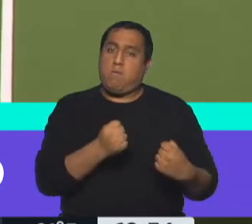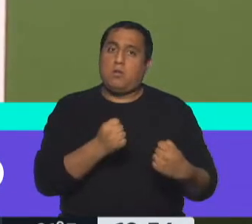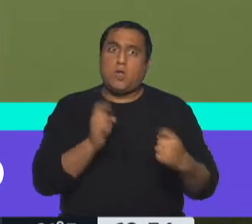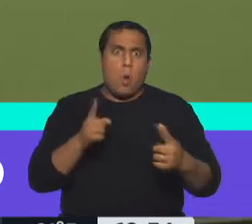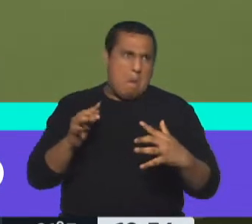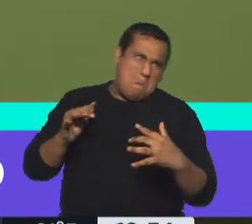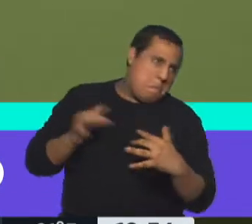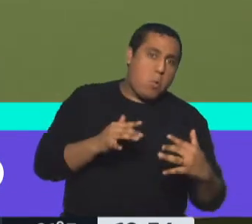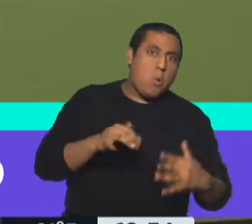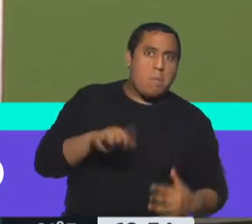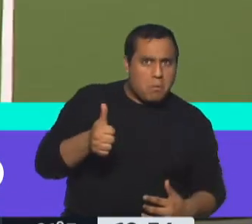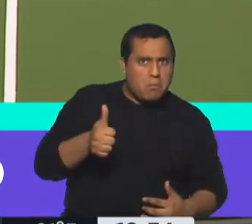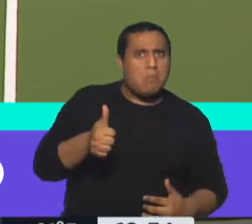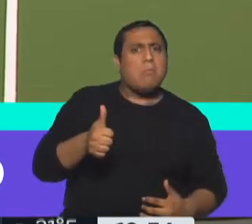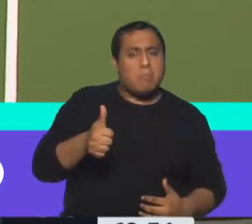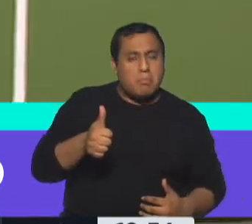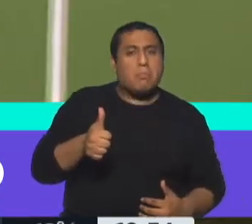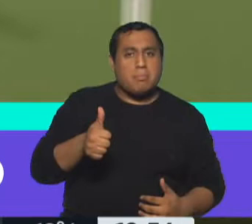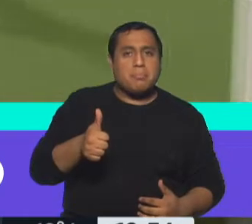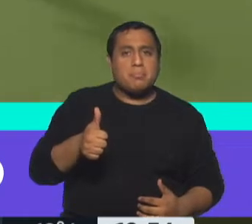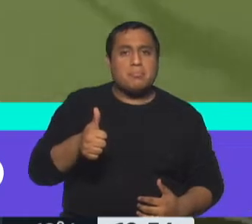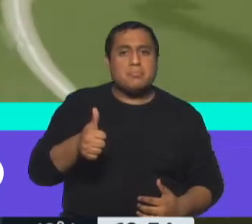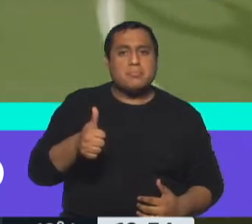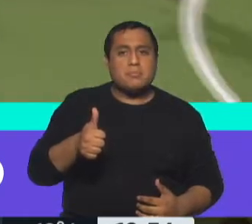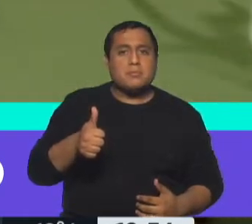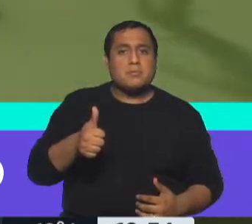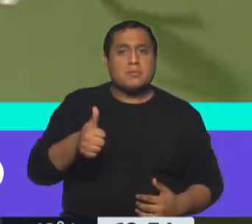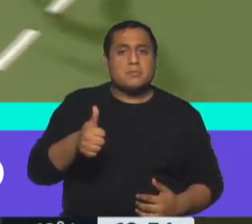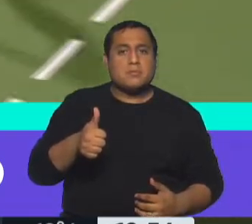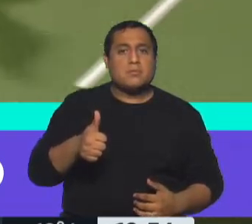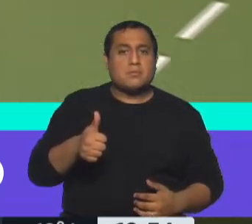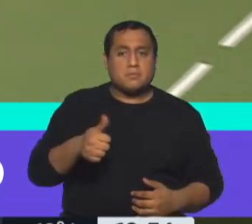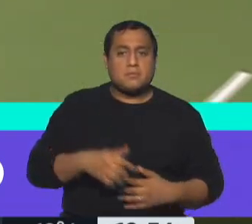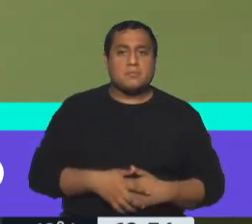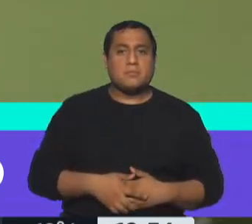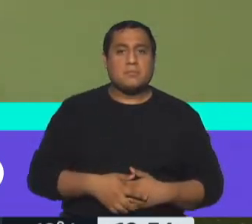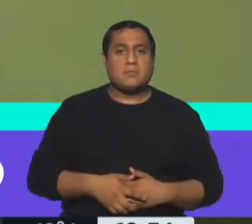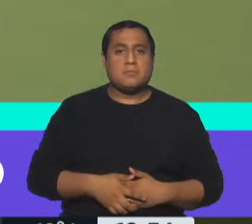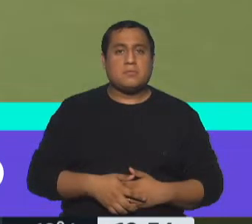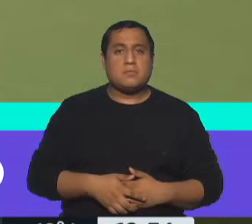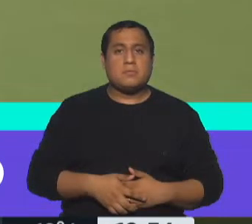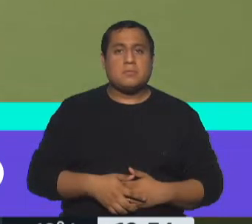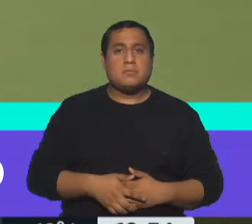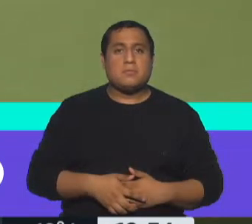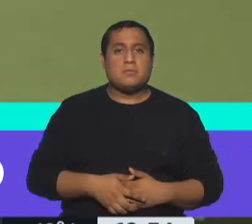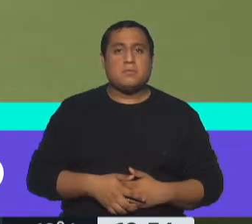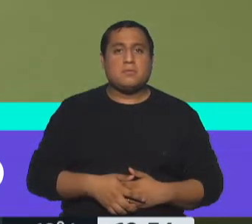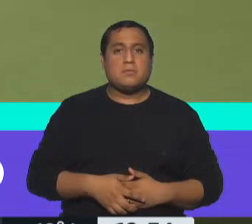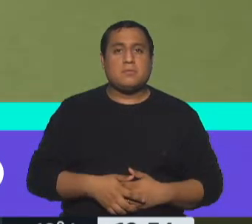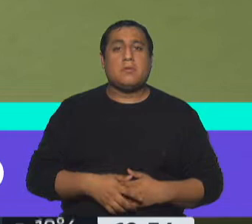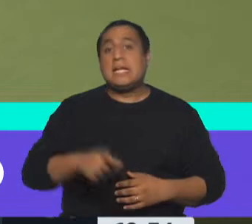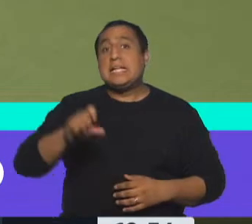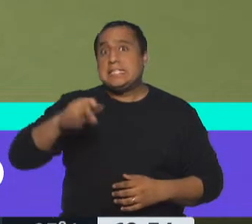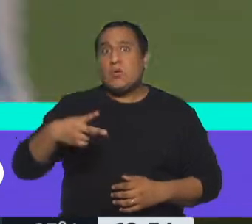victoria. Habrá tiempo de ver en acción a esta selección. Allí el segundo de